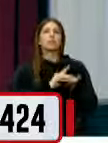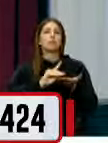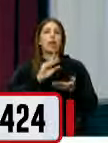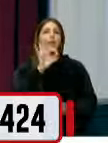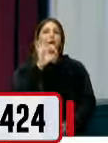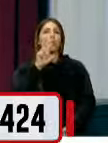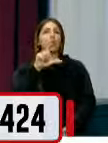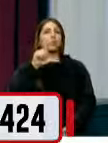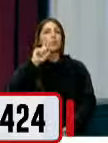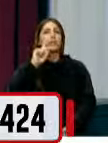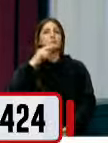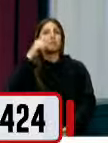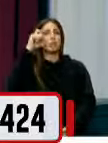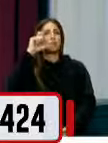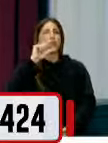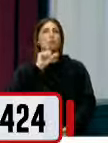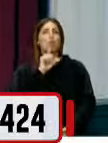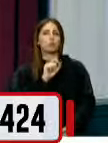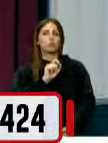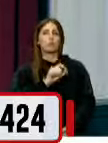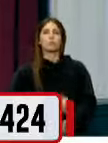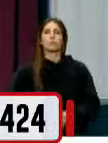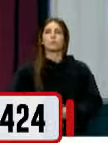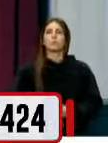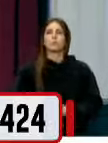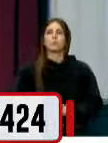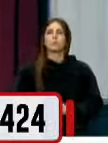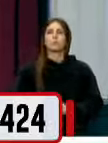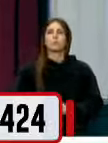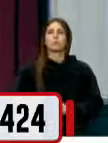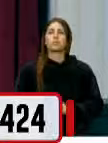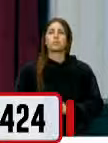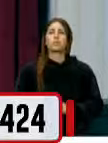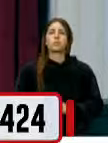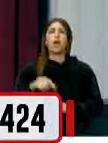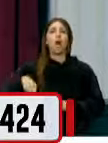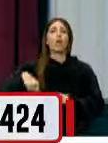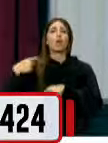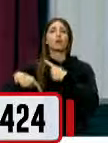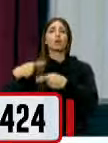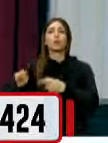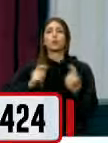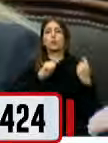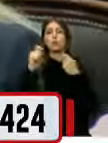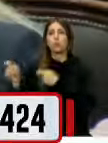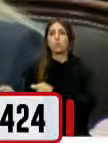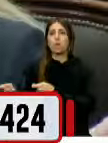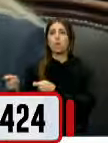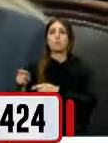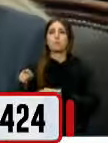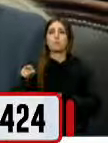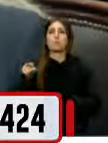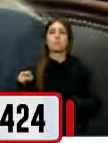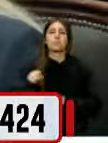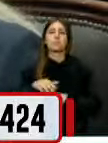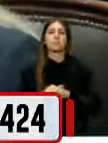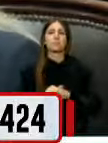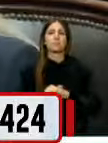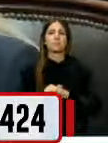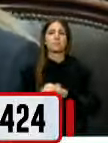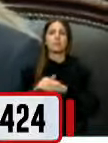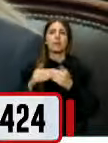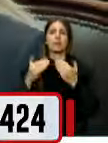desfinanciamiento de las universidades. Después, por supuesto, mira, vamos para terminar el tema del debate del tema laboral. Hay que reconocer que en la Argentina